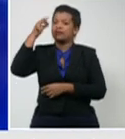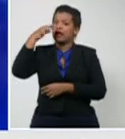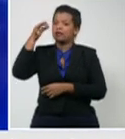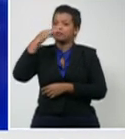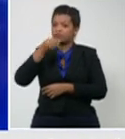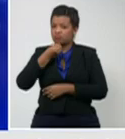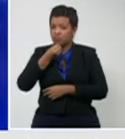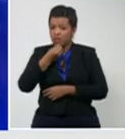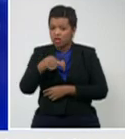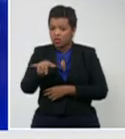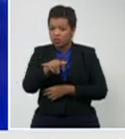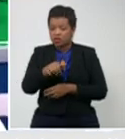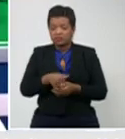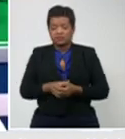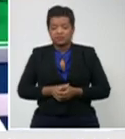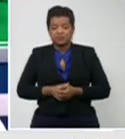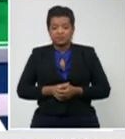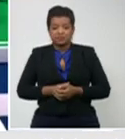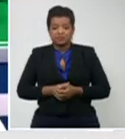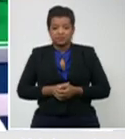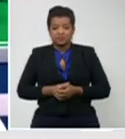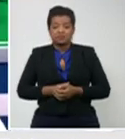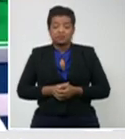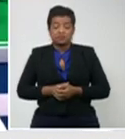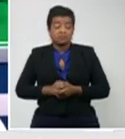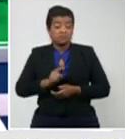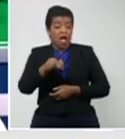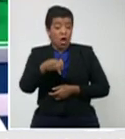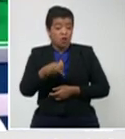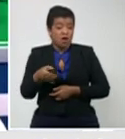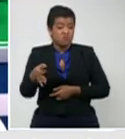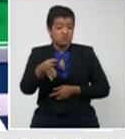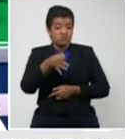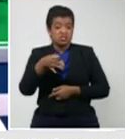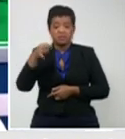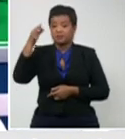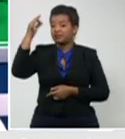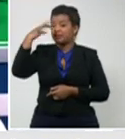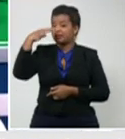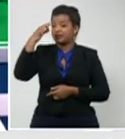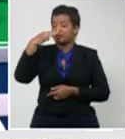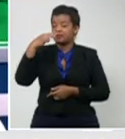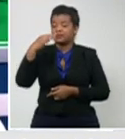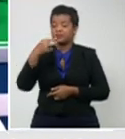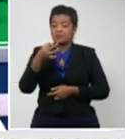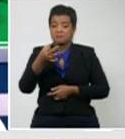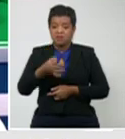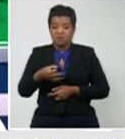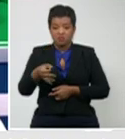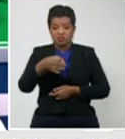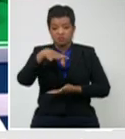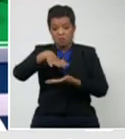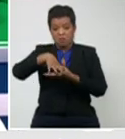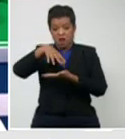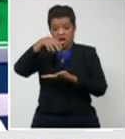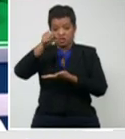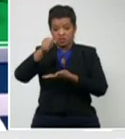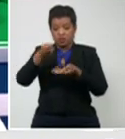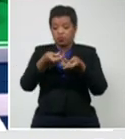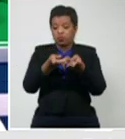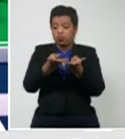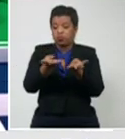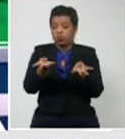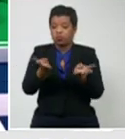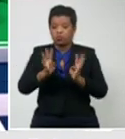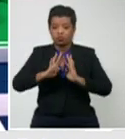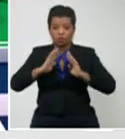está aplicando en estos momentos en el municipio Plaza. Se está aplicando y se está aplicando a todo el mundo. Si tiene casa de renta o no tiene,